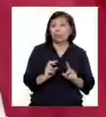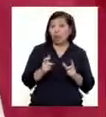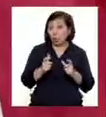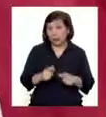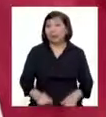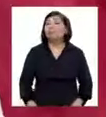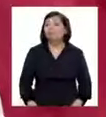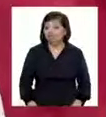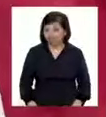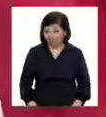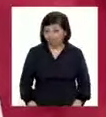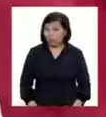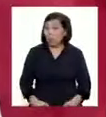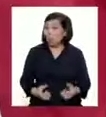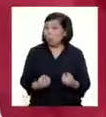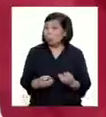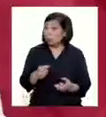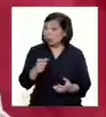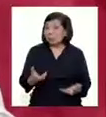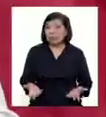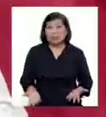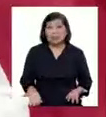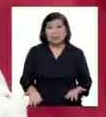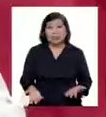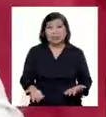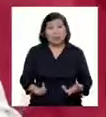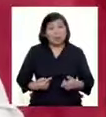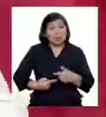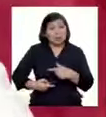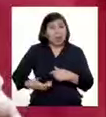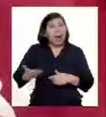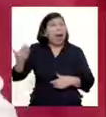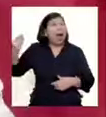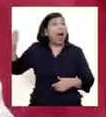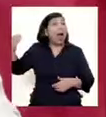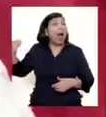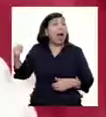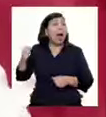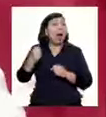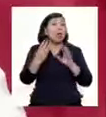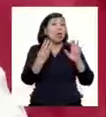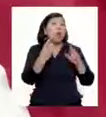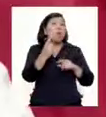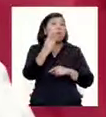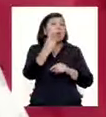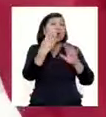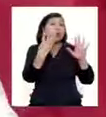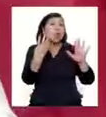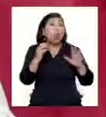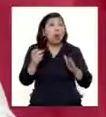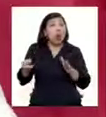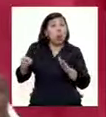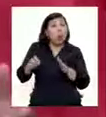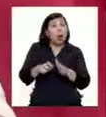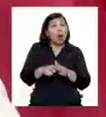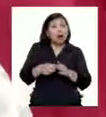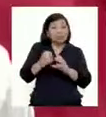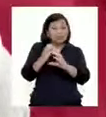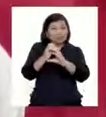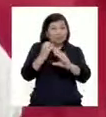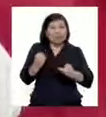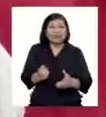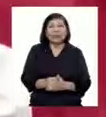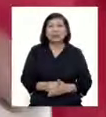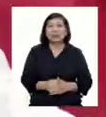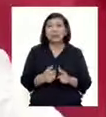usted, y esto quiero aclararlo, mucha gente dice, deberíamos retornar a la época de los años 90, en donde el personal policial se subía a los Senatru y